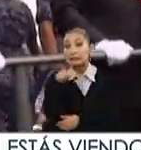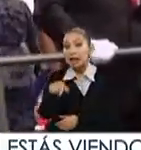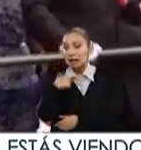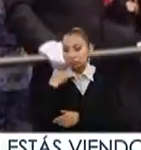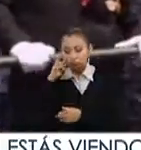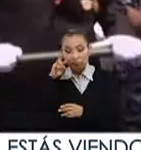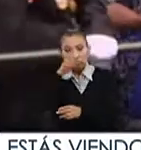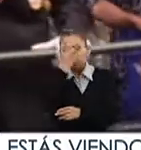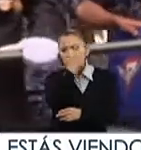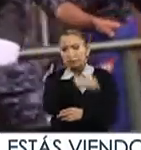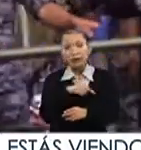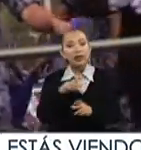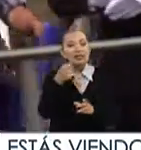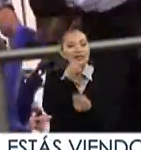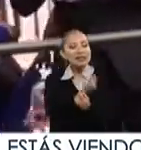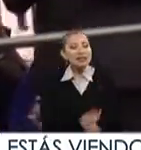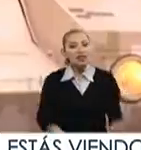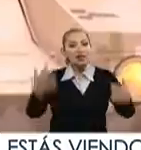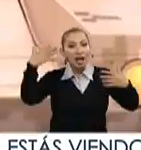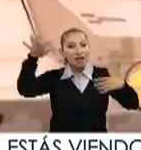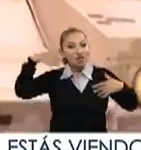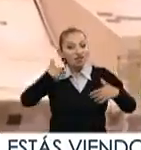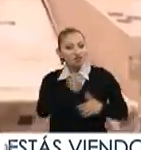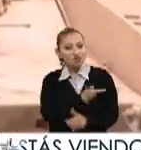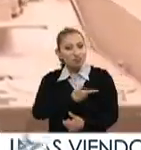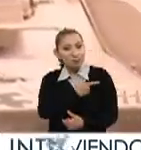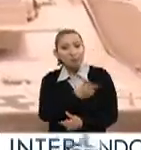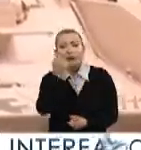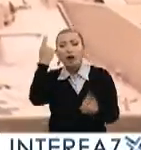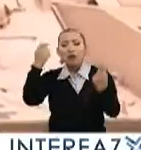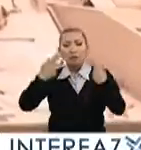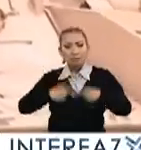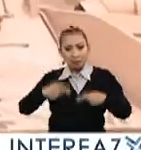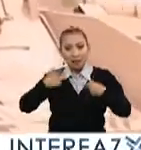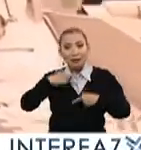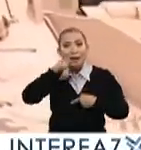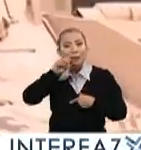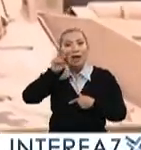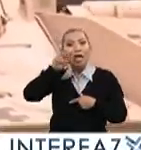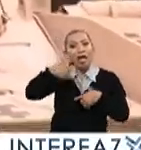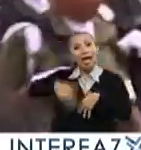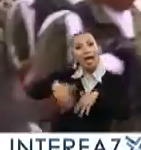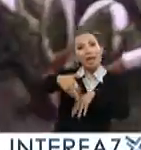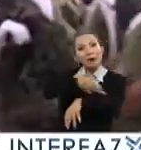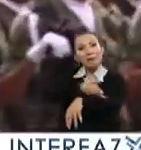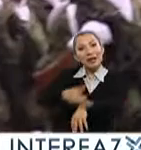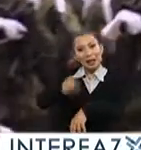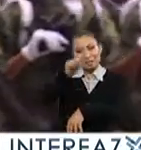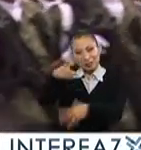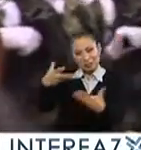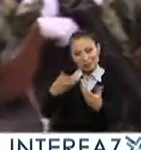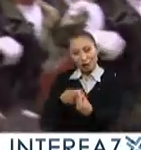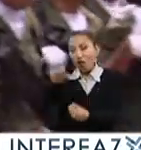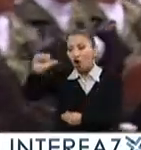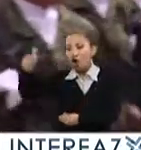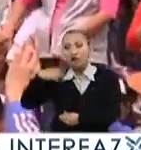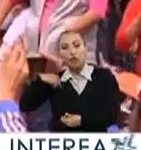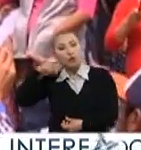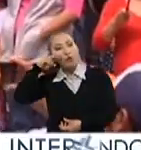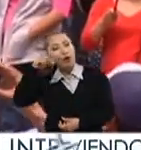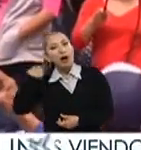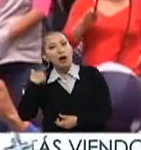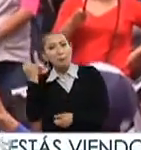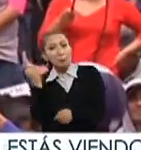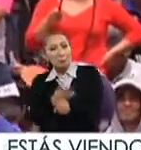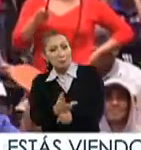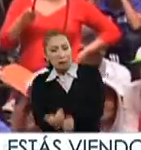de un espectáculo que disfrutan tanto niños como adultos. Algunas personas incluso van a ver desfilar a sus familiares, mientras que otras llegan